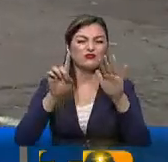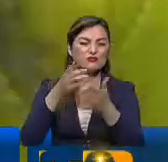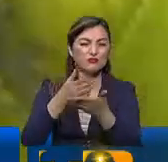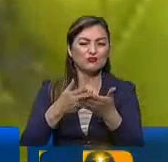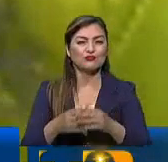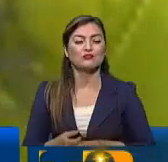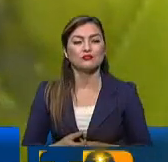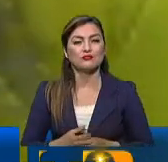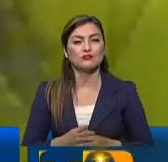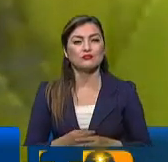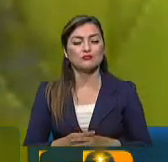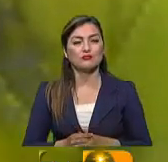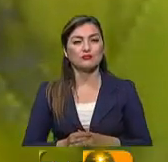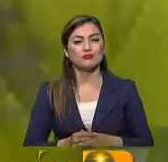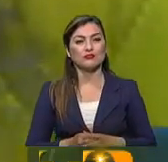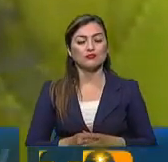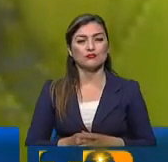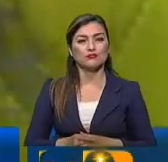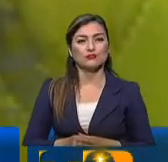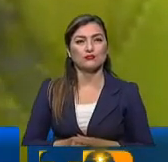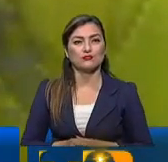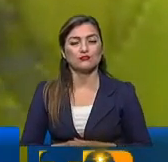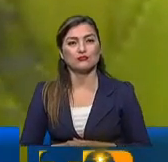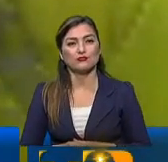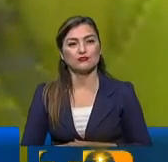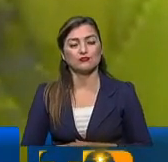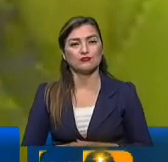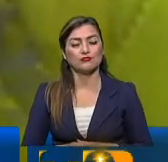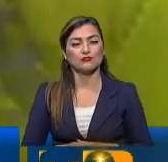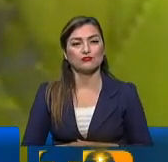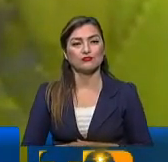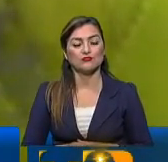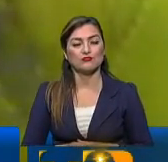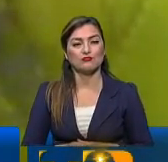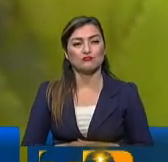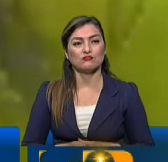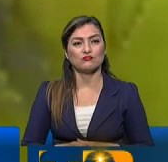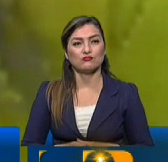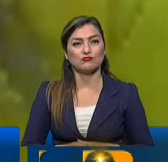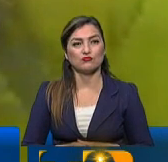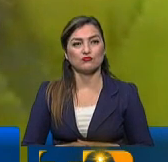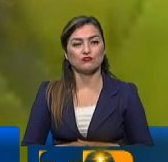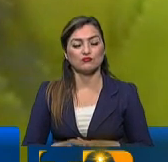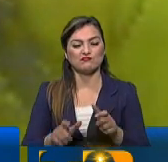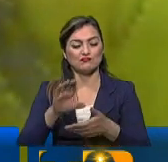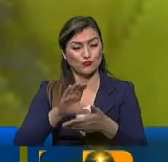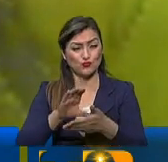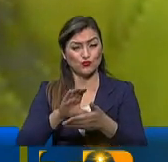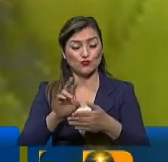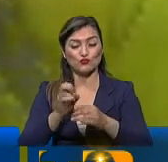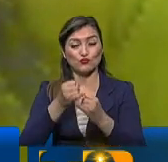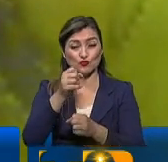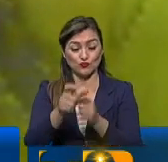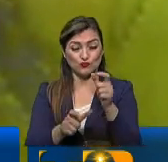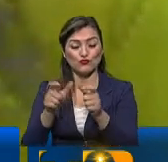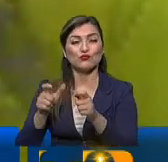18:30. Internamente nosotros nos quedaremos con el personal de los centros hasta terminar con el último usuario